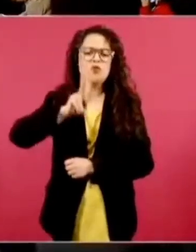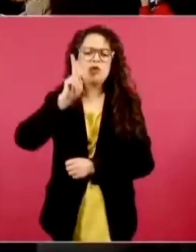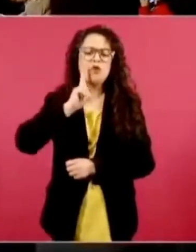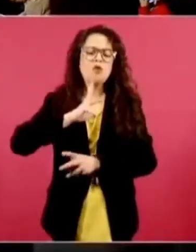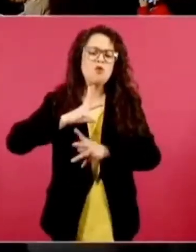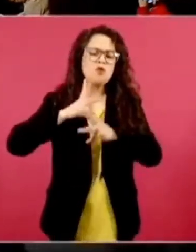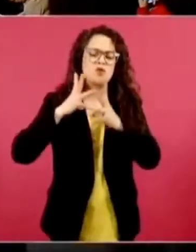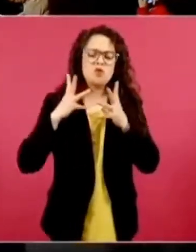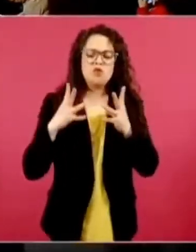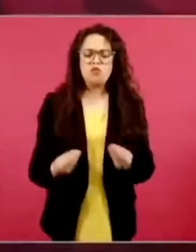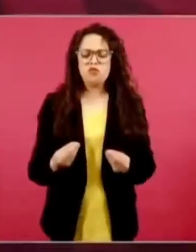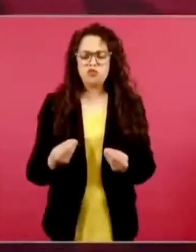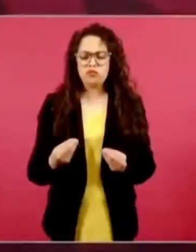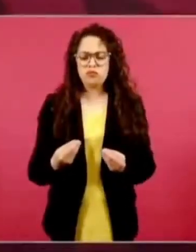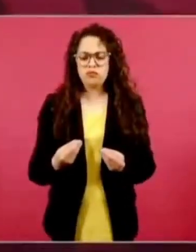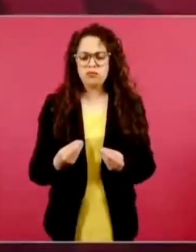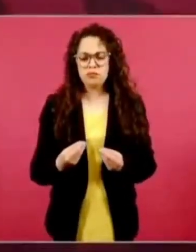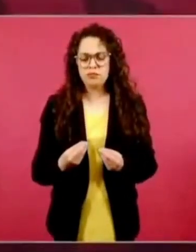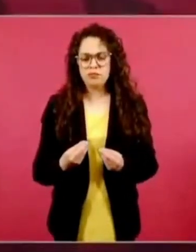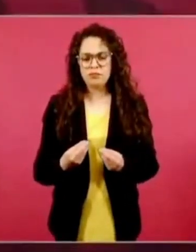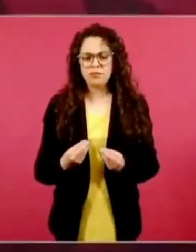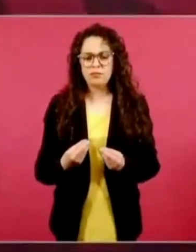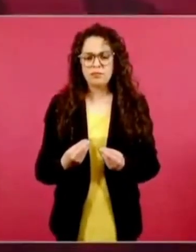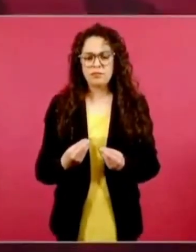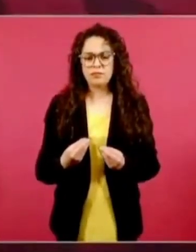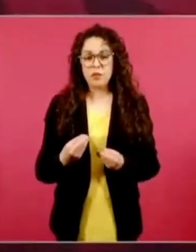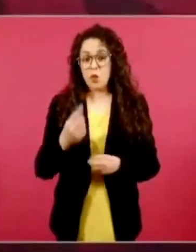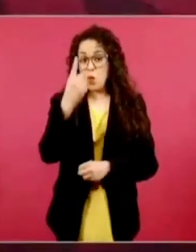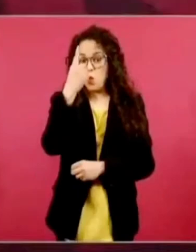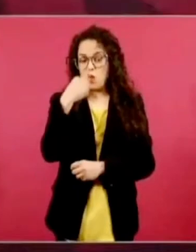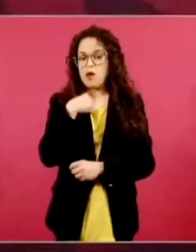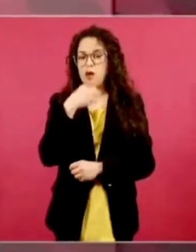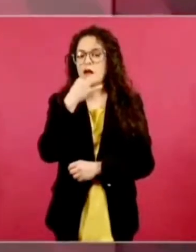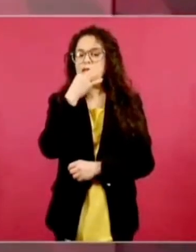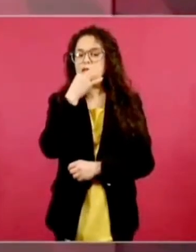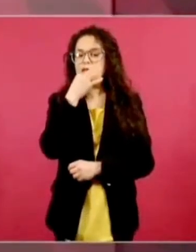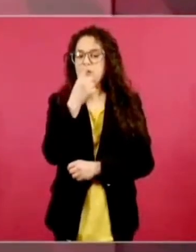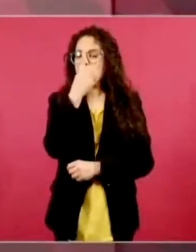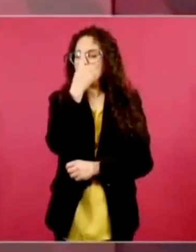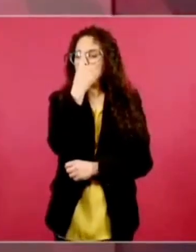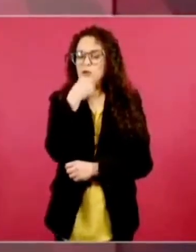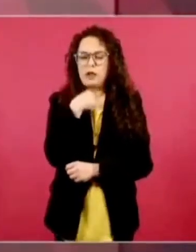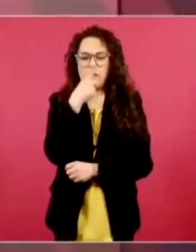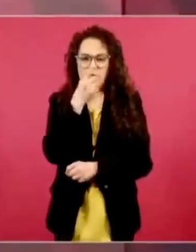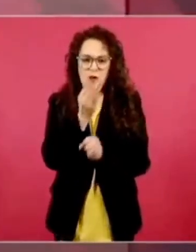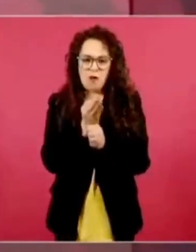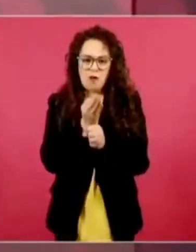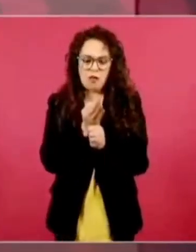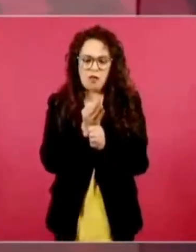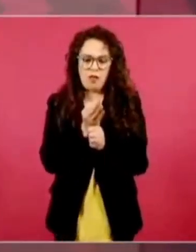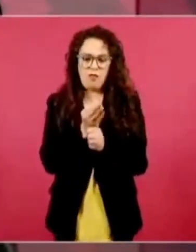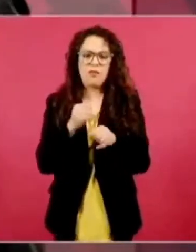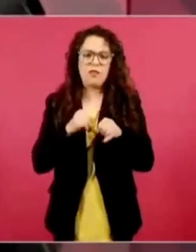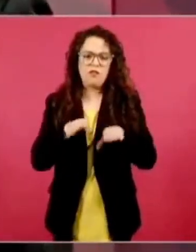Nada más les menciono una, esto para los jóvenes.